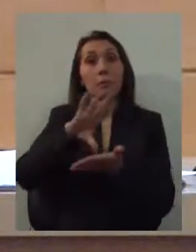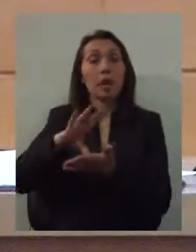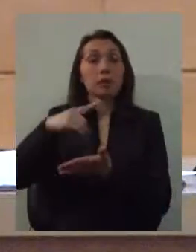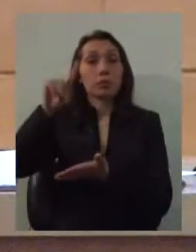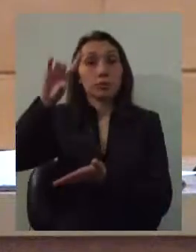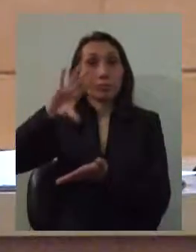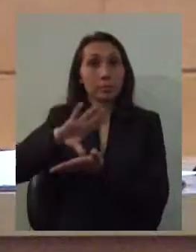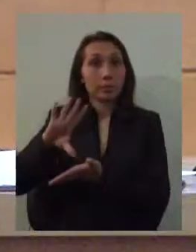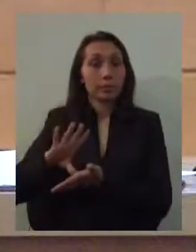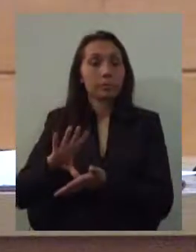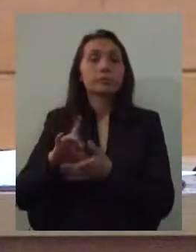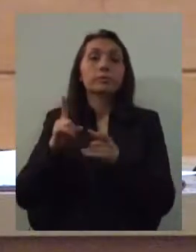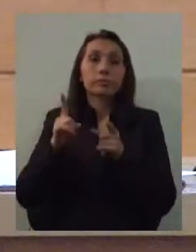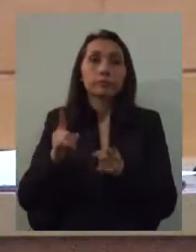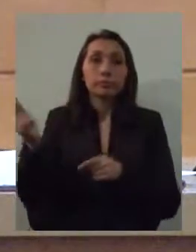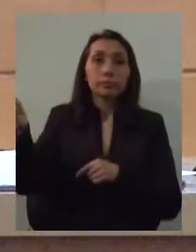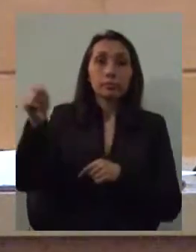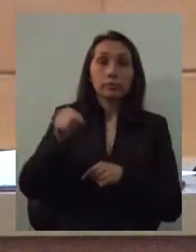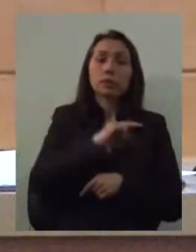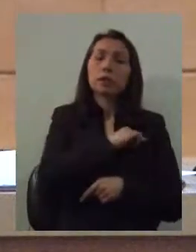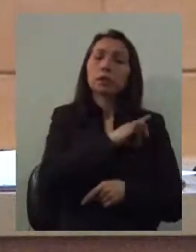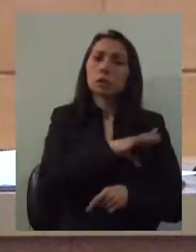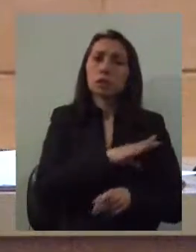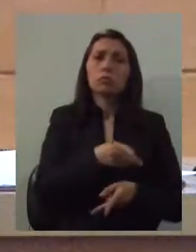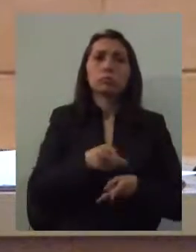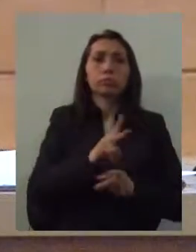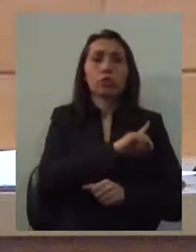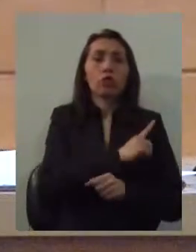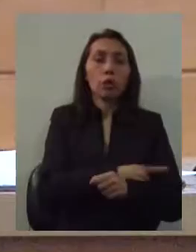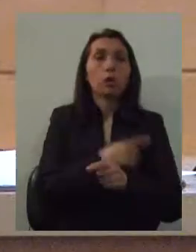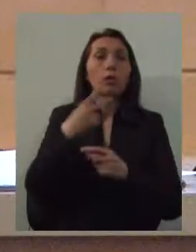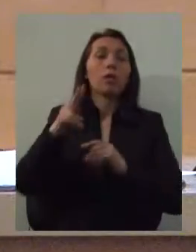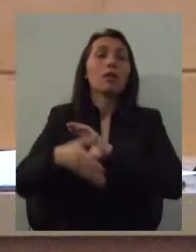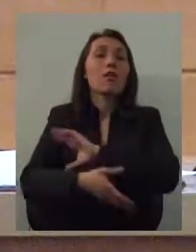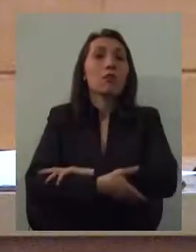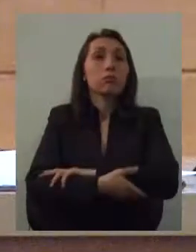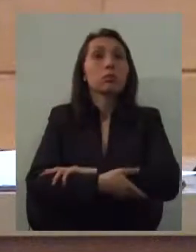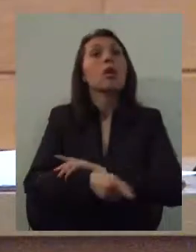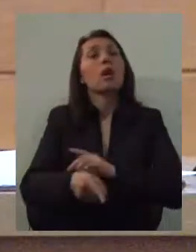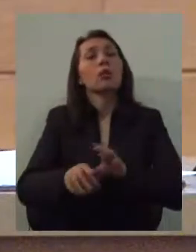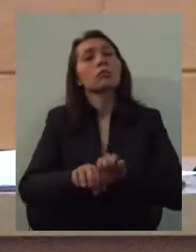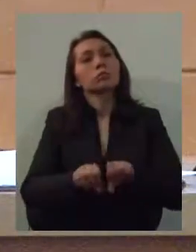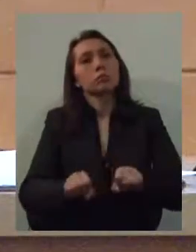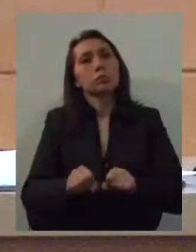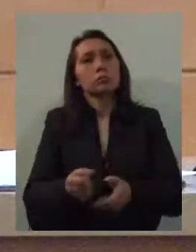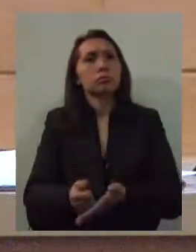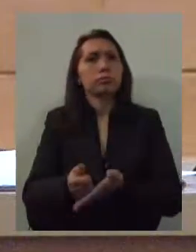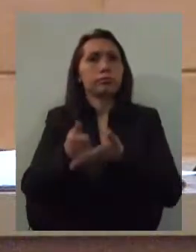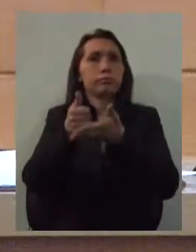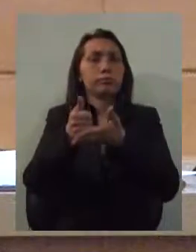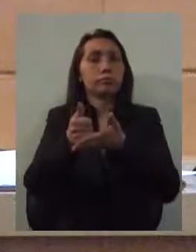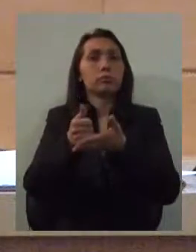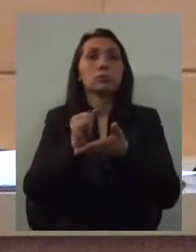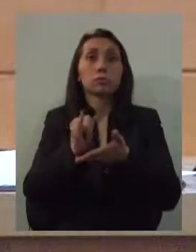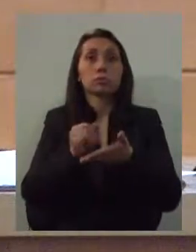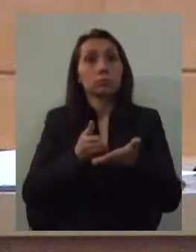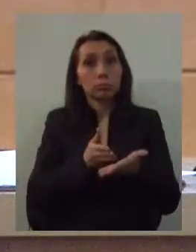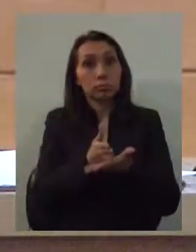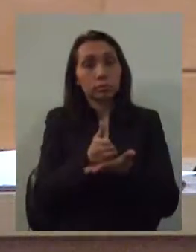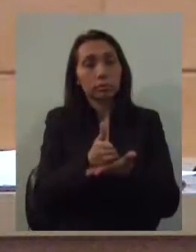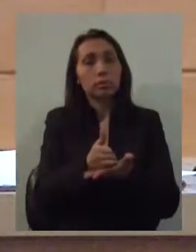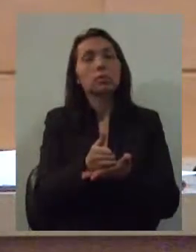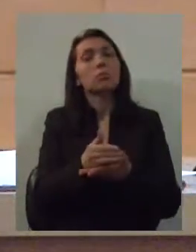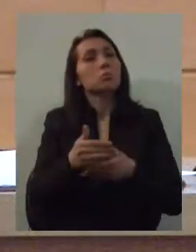extranjero tendrán en Chile la fuerza que les concedan los tratados respectivos. Y para su ejecución